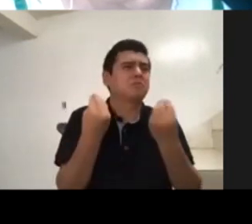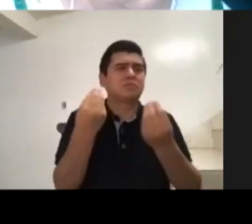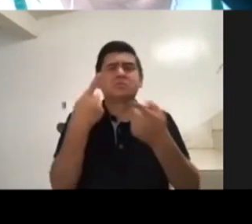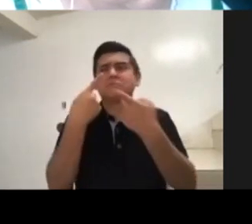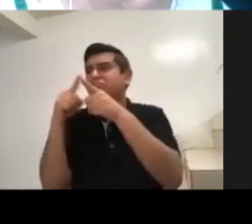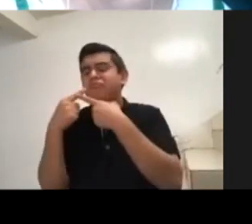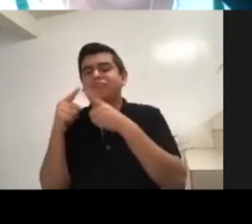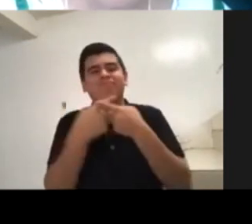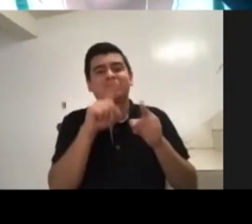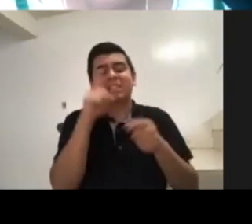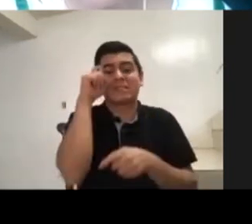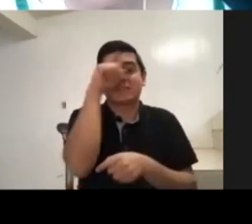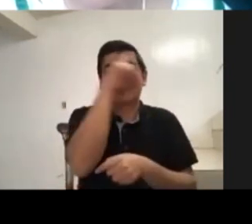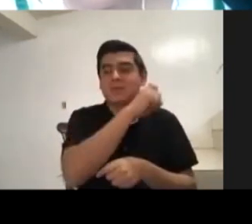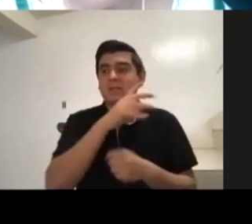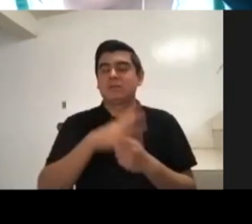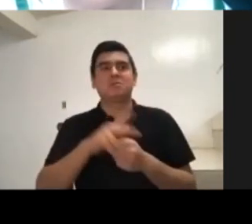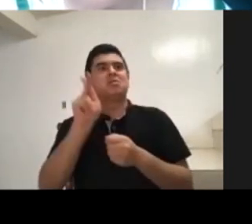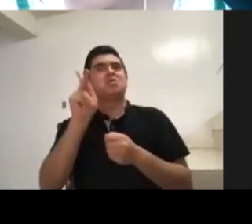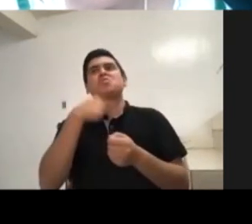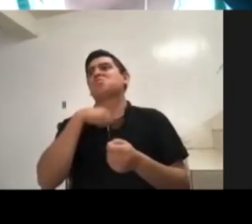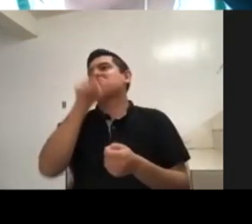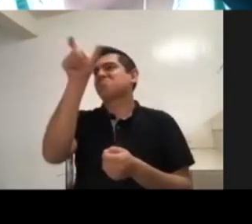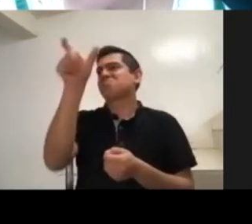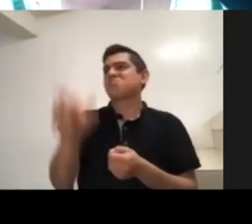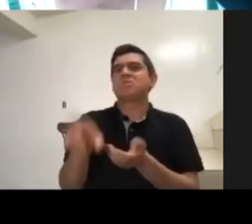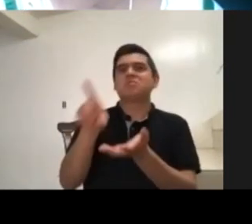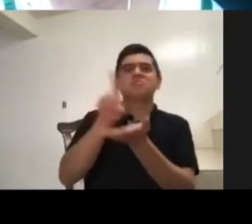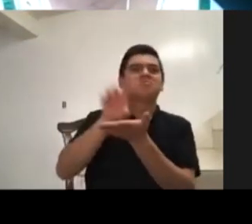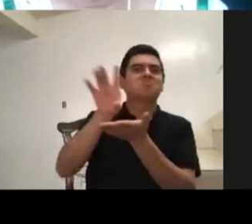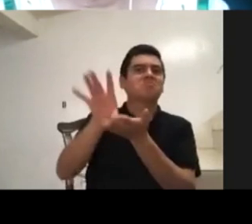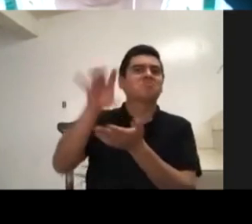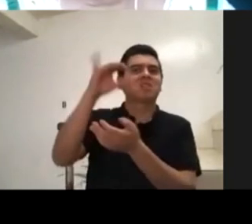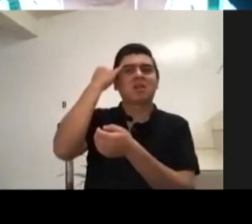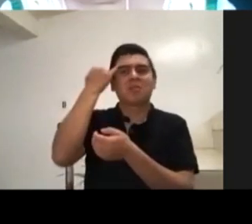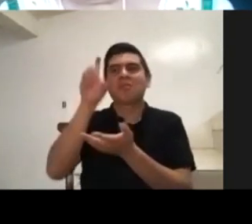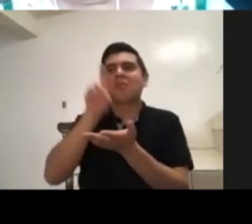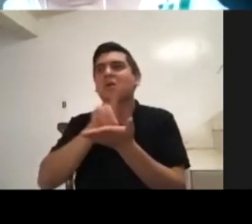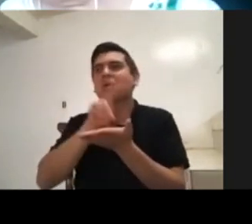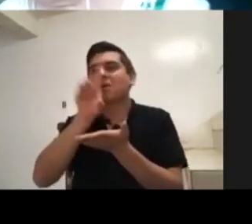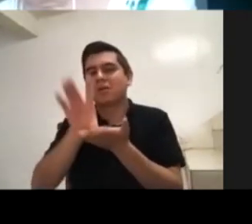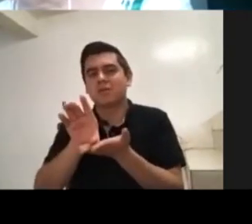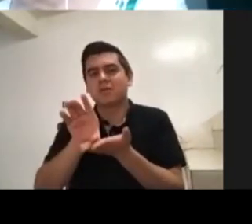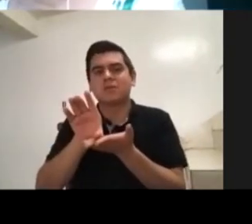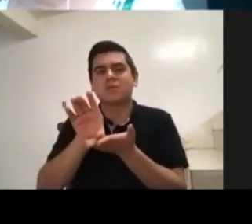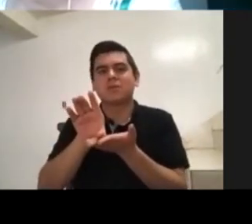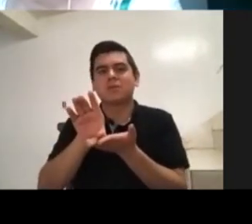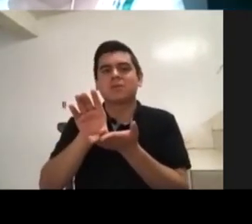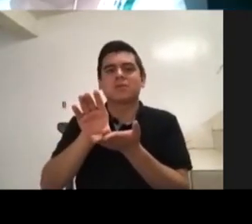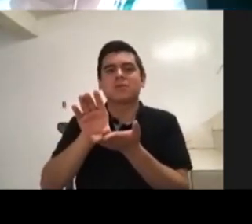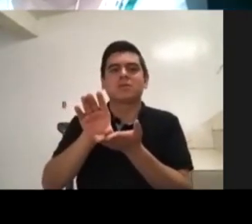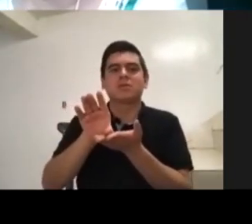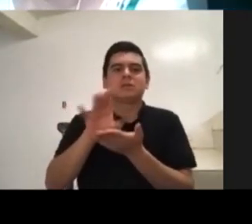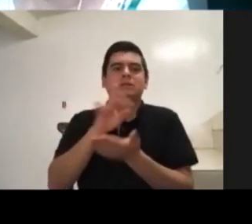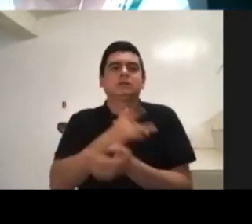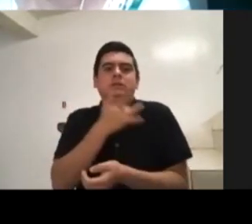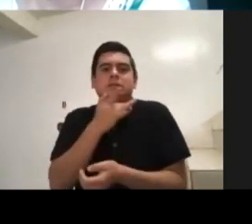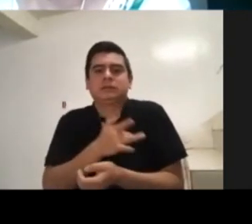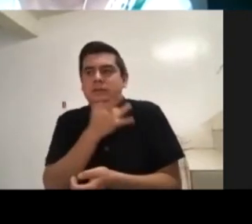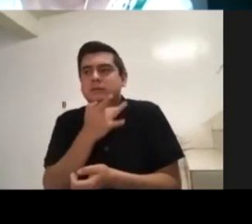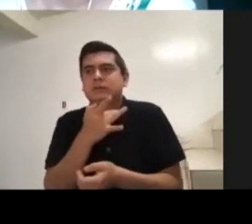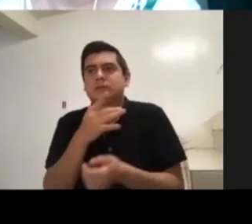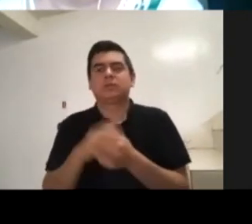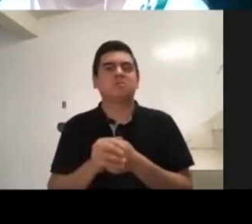menos si tiene una discapacidad intelectual, porque si tiene una discapacidad sensorial, bueno, la tecnología me ayuda,